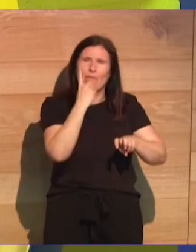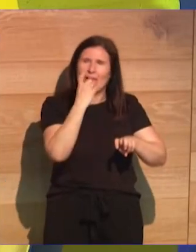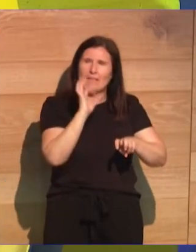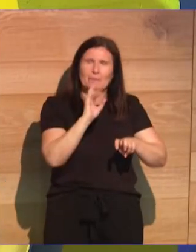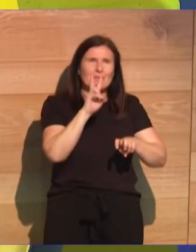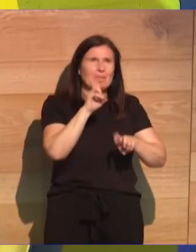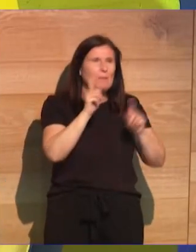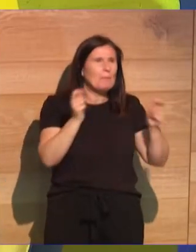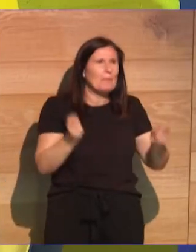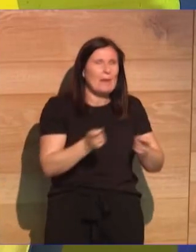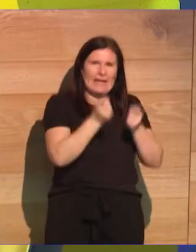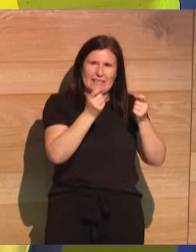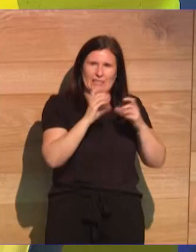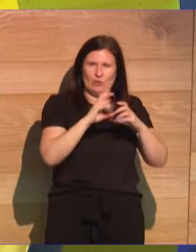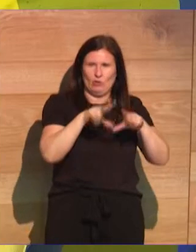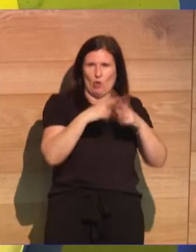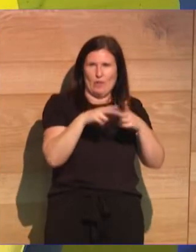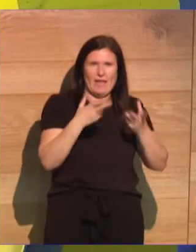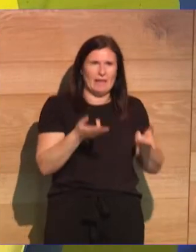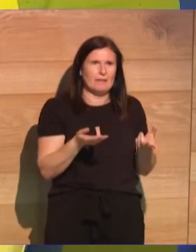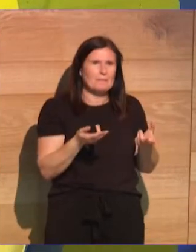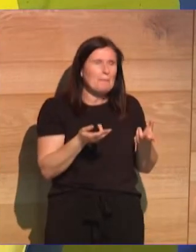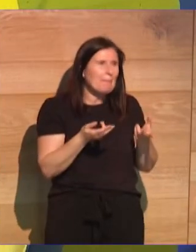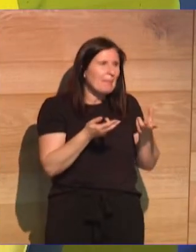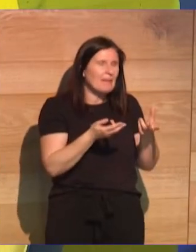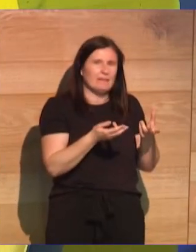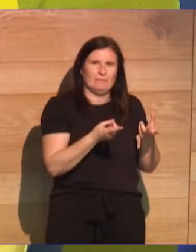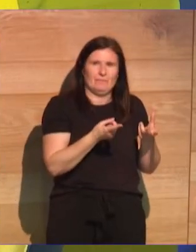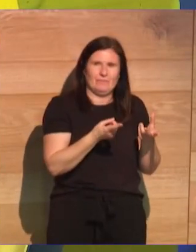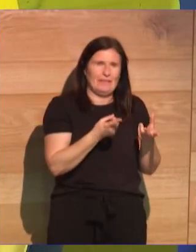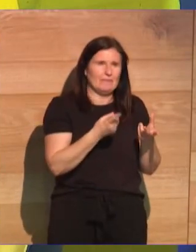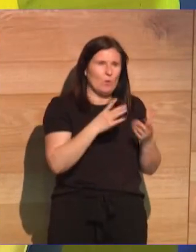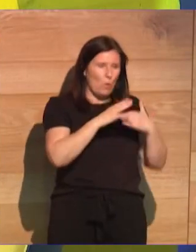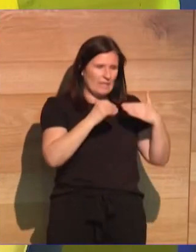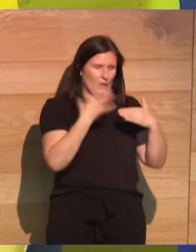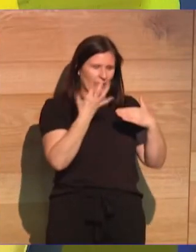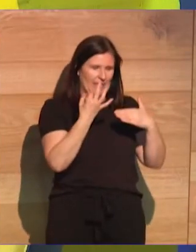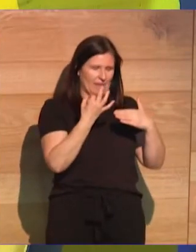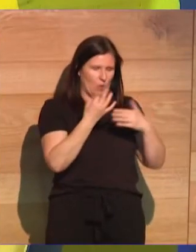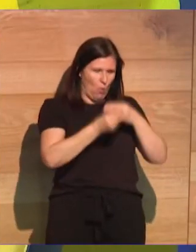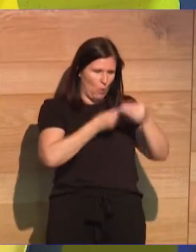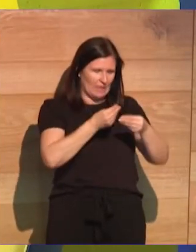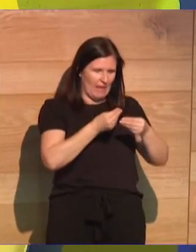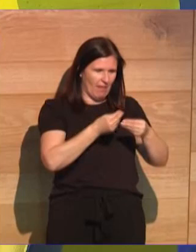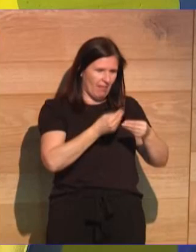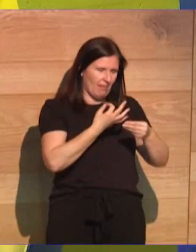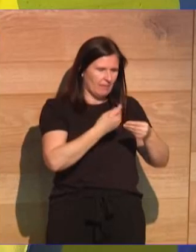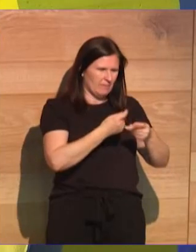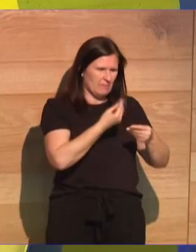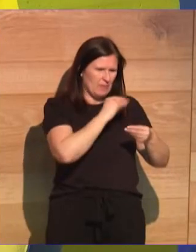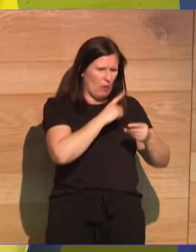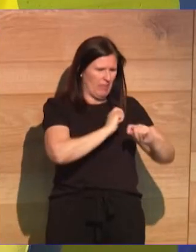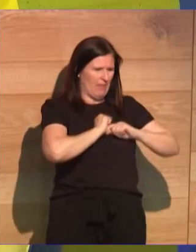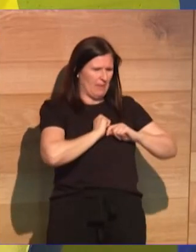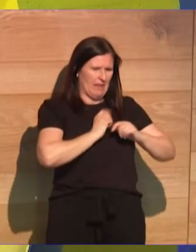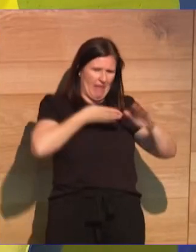marketing social, ¿no? De, joder, háganoslo accesible al usuario que tiene que lidiar con esto para que